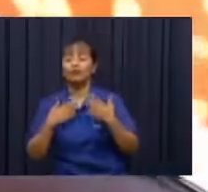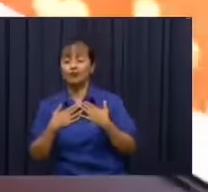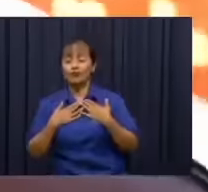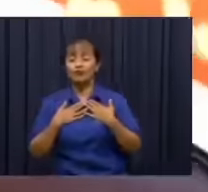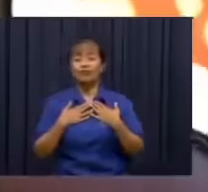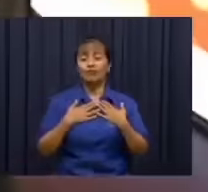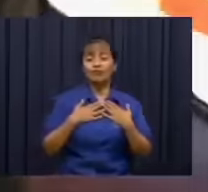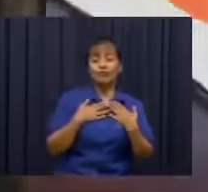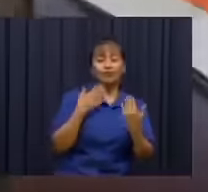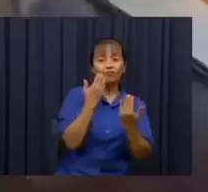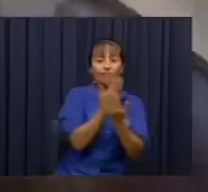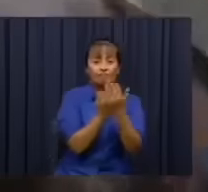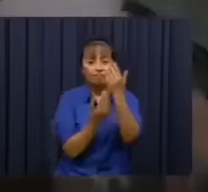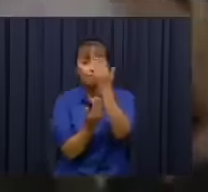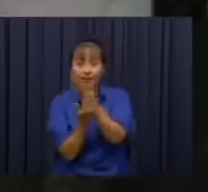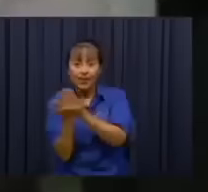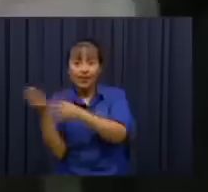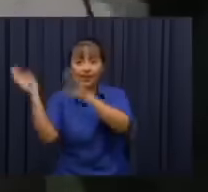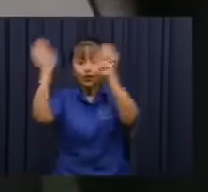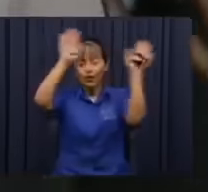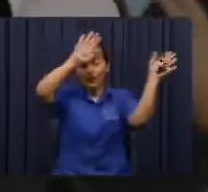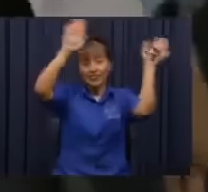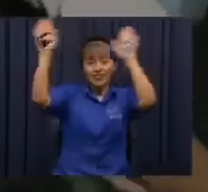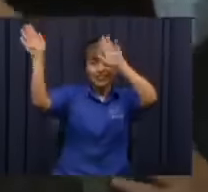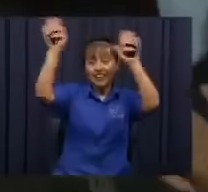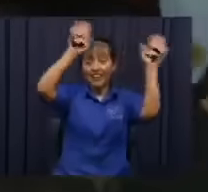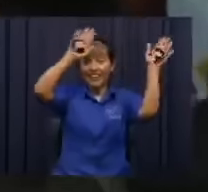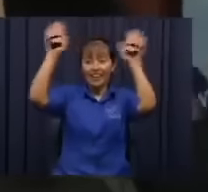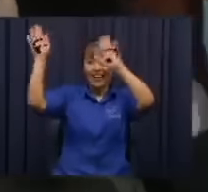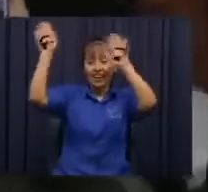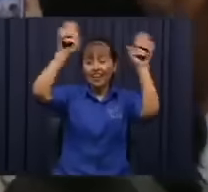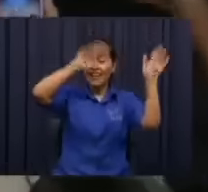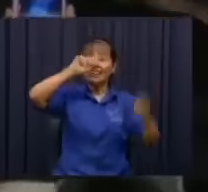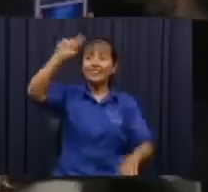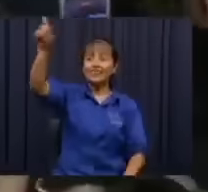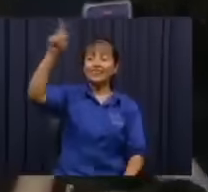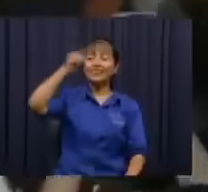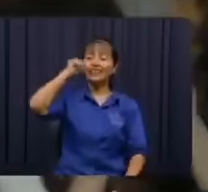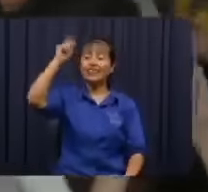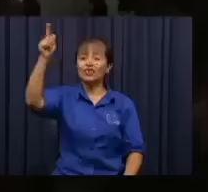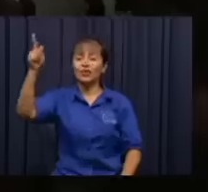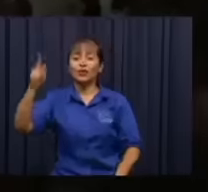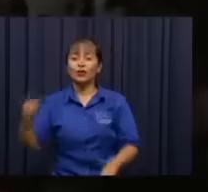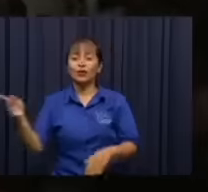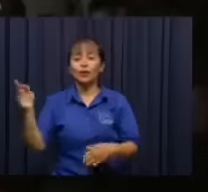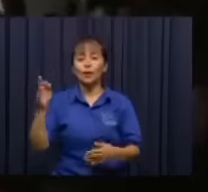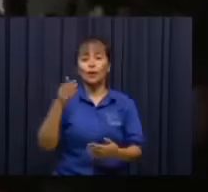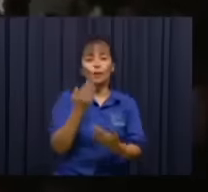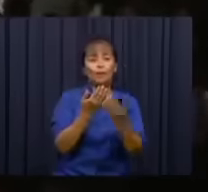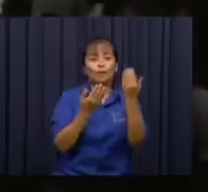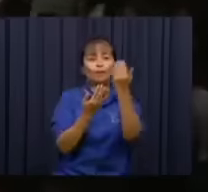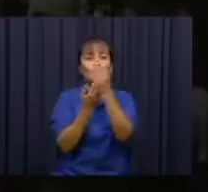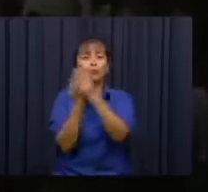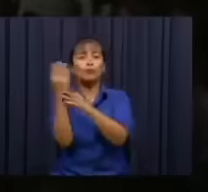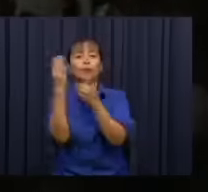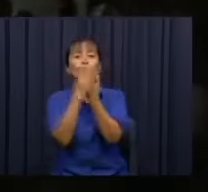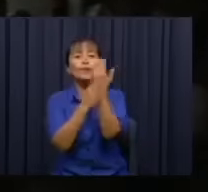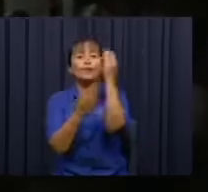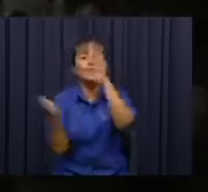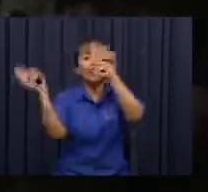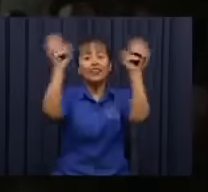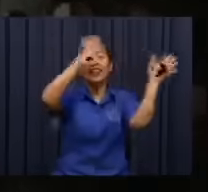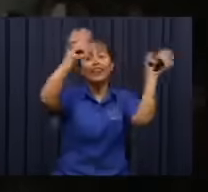Traigo mis manos llenas de adoración a ti, Señor, perdón. Traigo mis manos